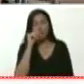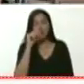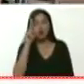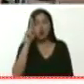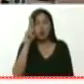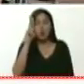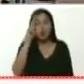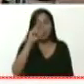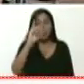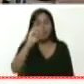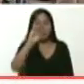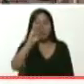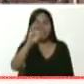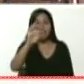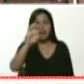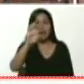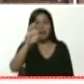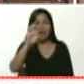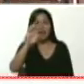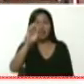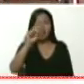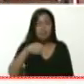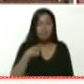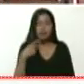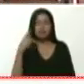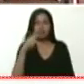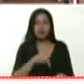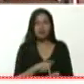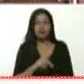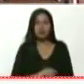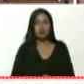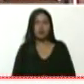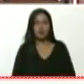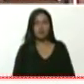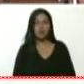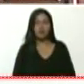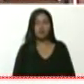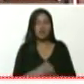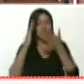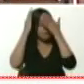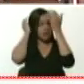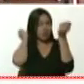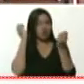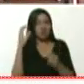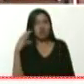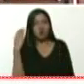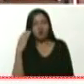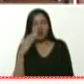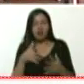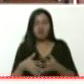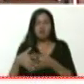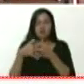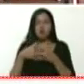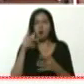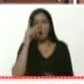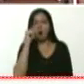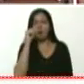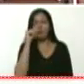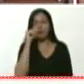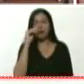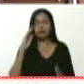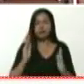Vélez, con la participación del embajador de Colombia en Estados Unidos, Francisco